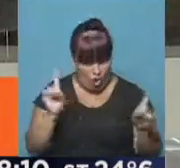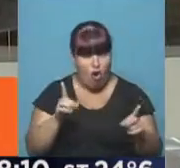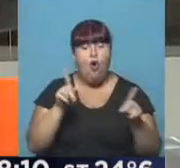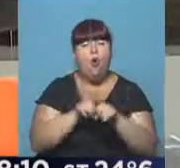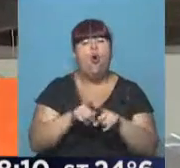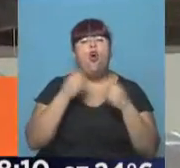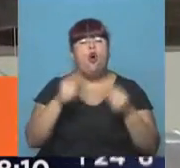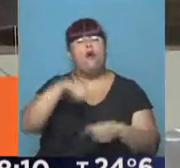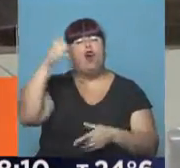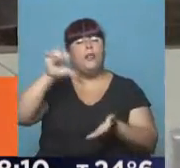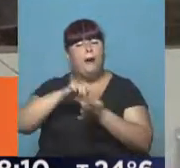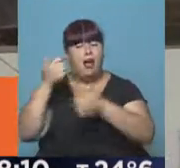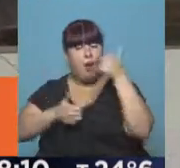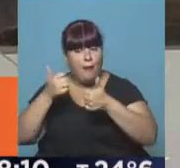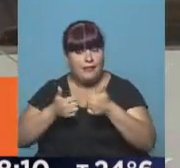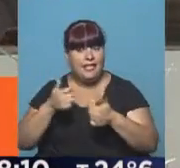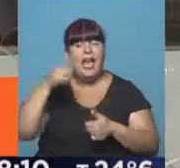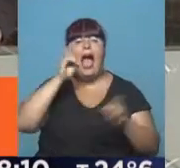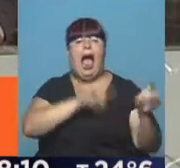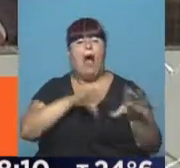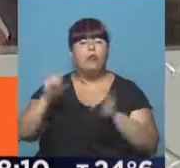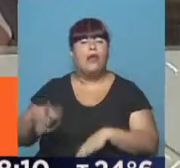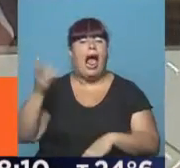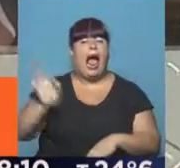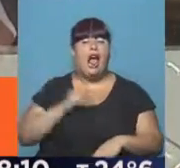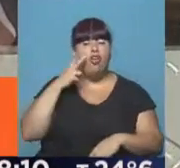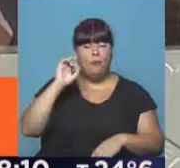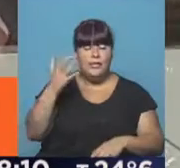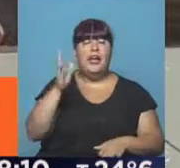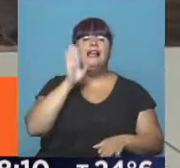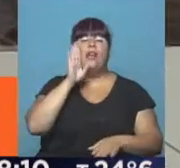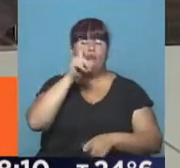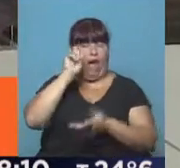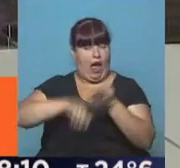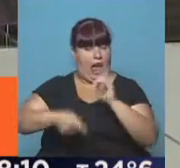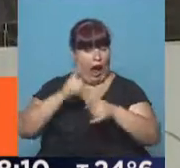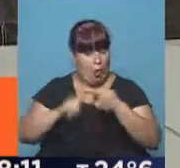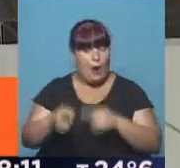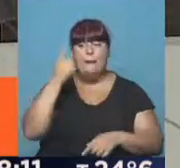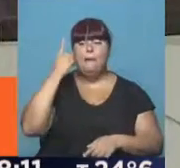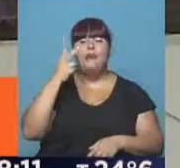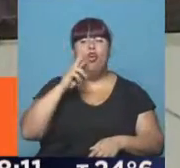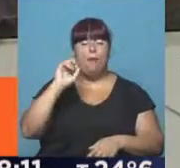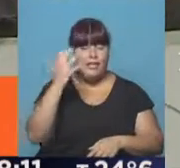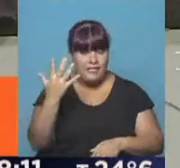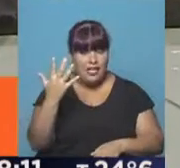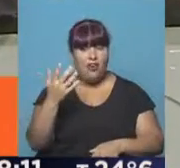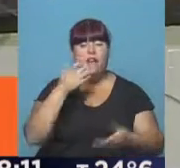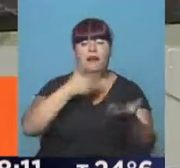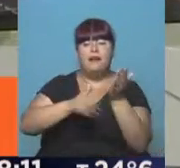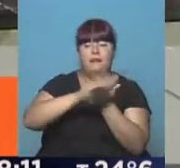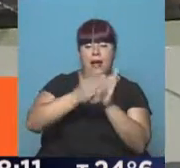hicieron otra vez países competidores nuestros australia año 2005 firmó un acuerdo con los eeuu de entrada en el 2005 empezaron a intercambiar